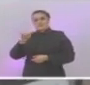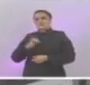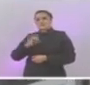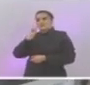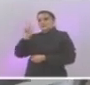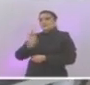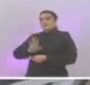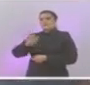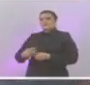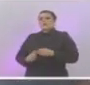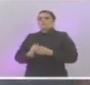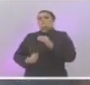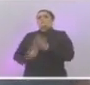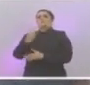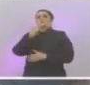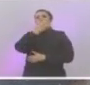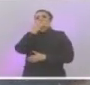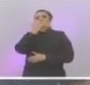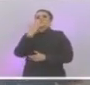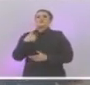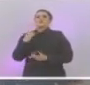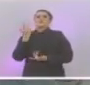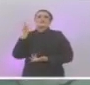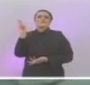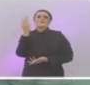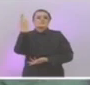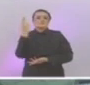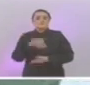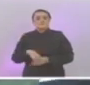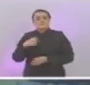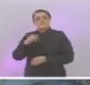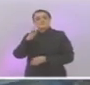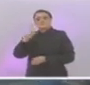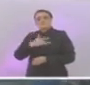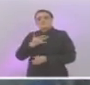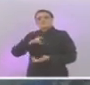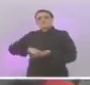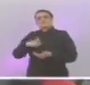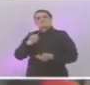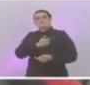nacer una nueva institución de estudios superiores. Esta es la primera